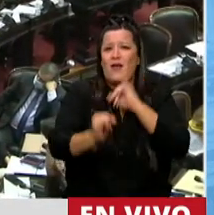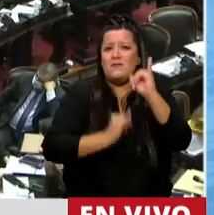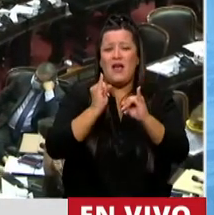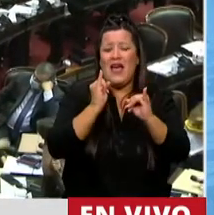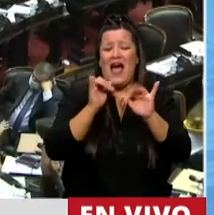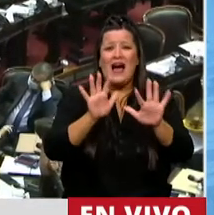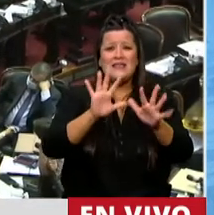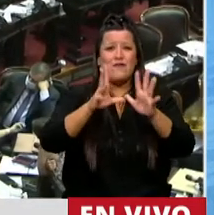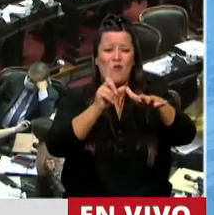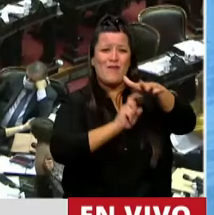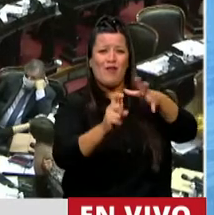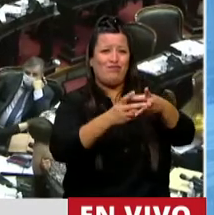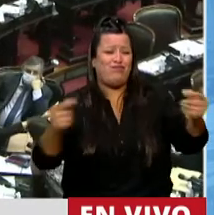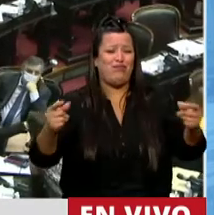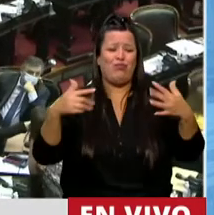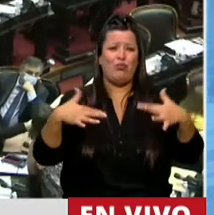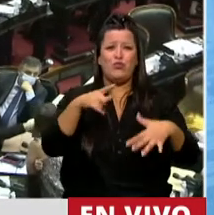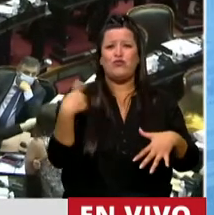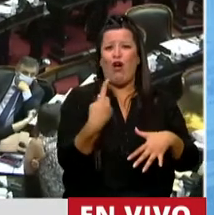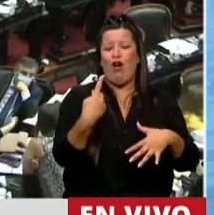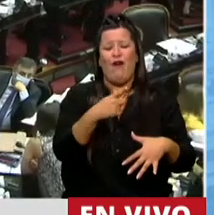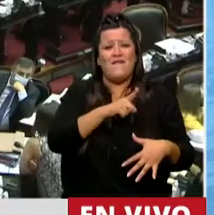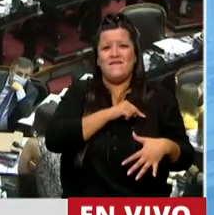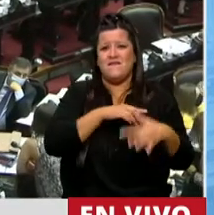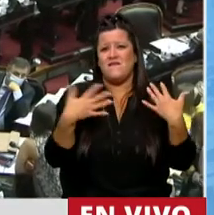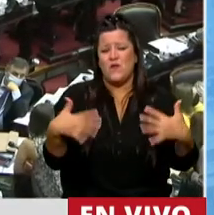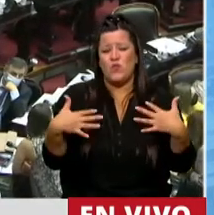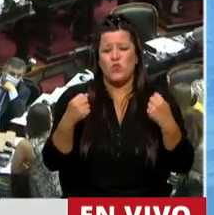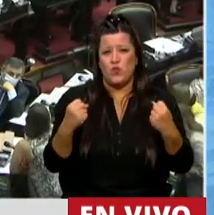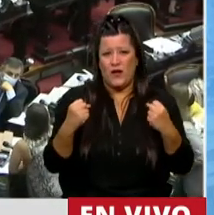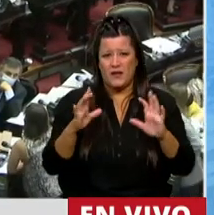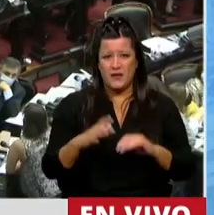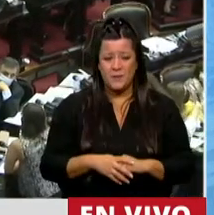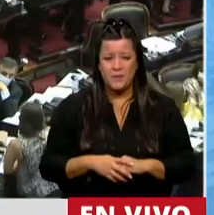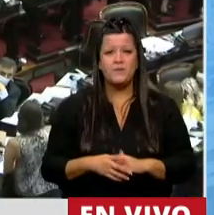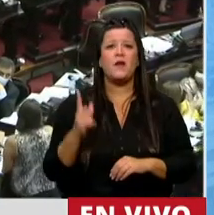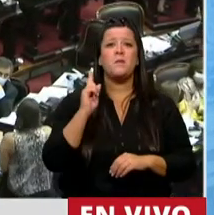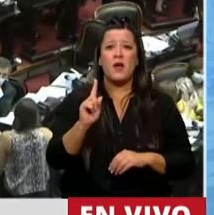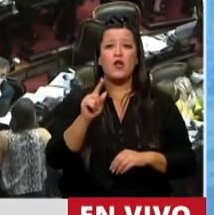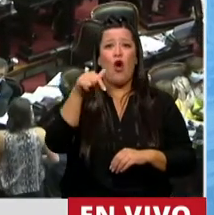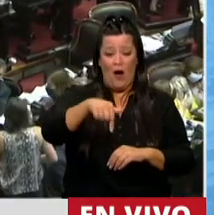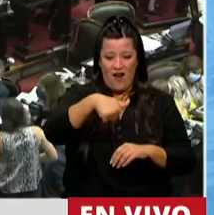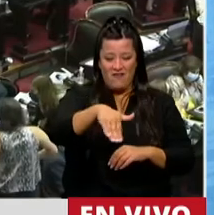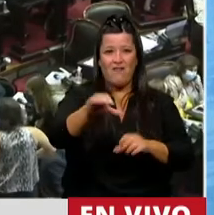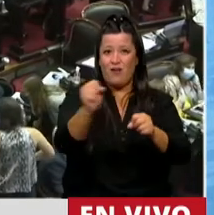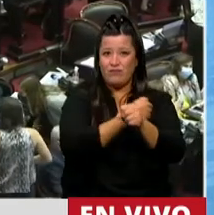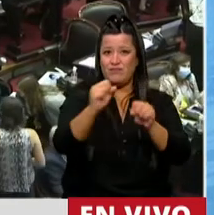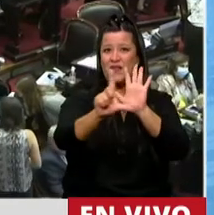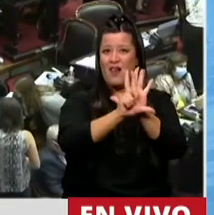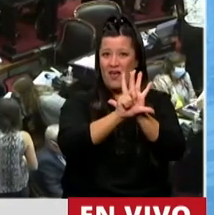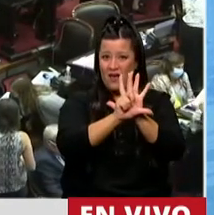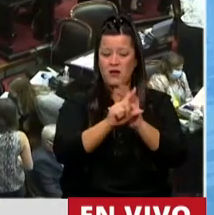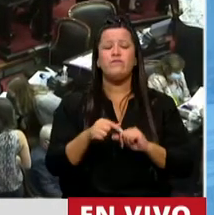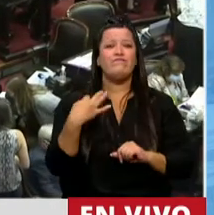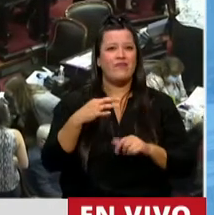estas características que nos conmociona profundamente. Lo que estamos a punto de sancionar, y